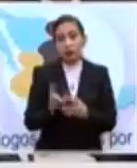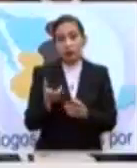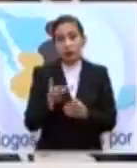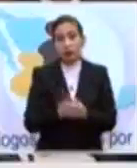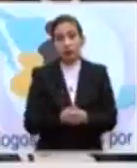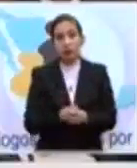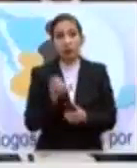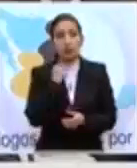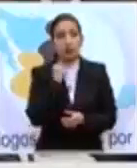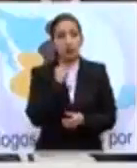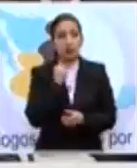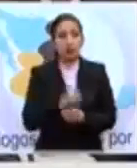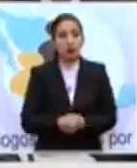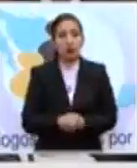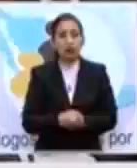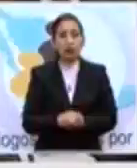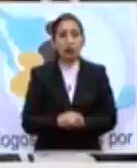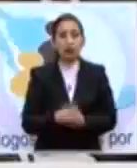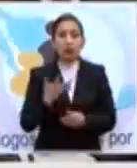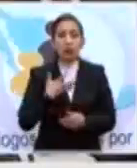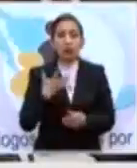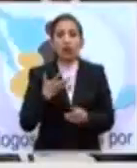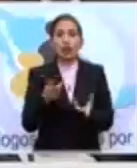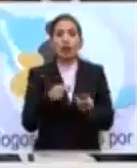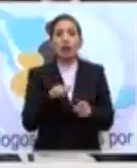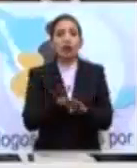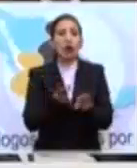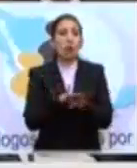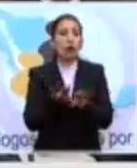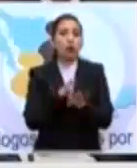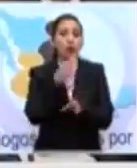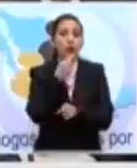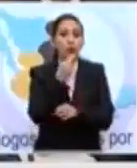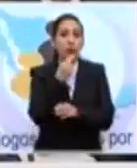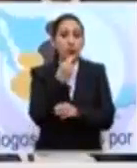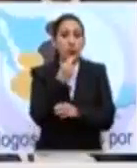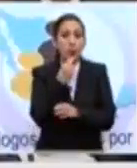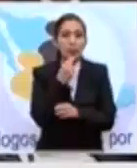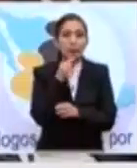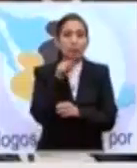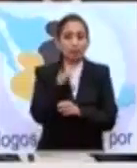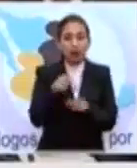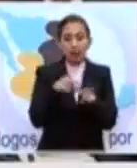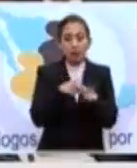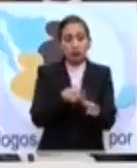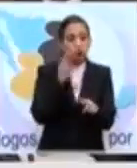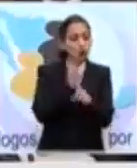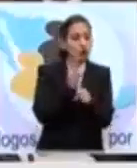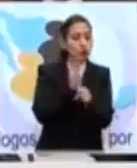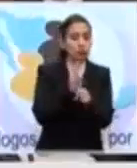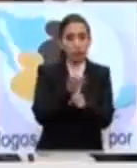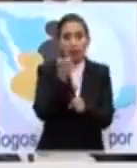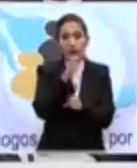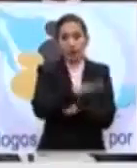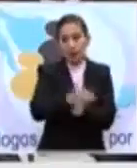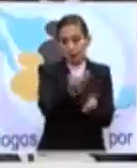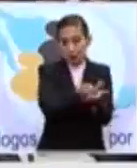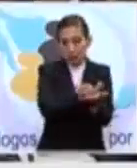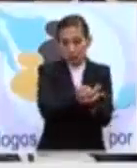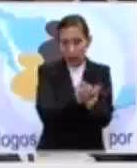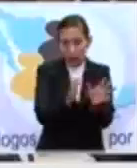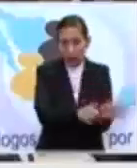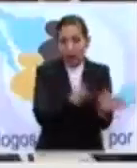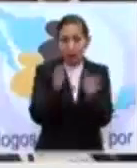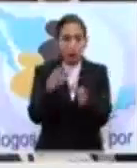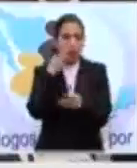como senadores y diputados dieron, y penalidades que la comisión va a dar seguimiento. Eso es en la cuestión de financiamiento.